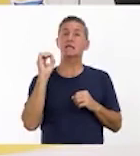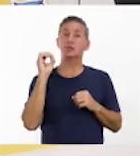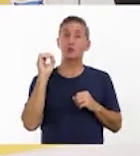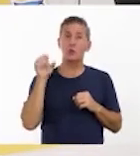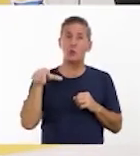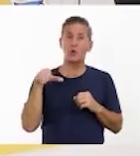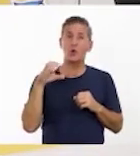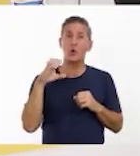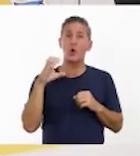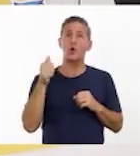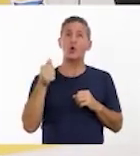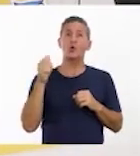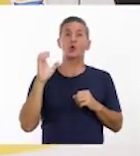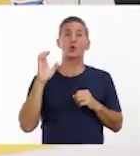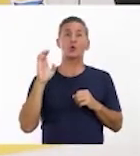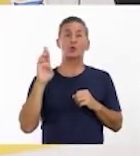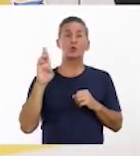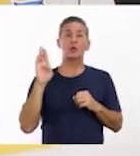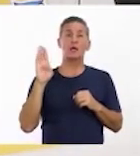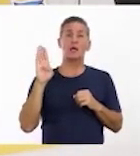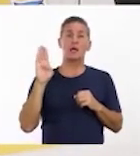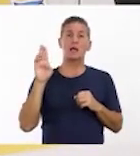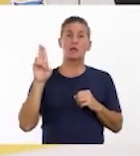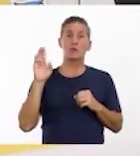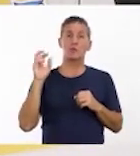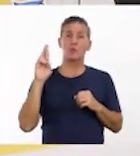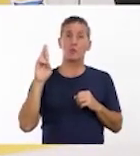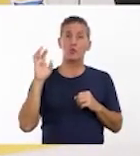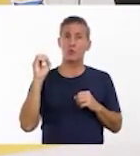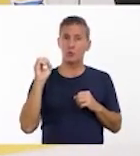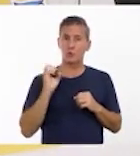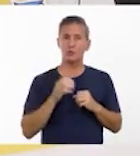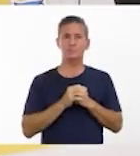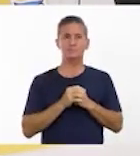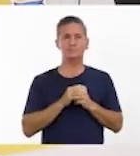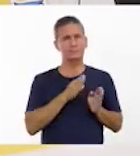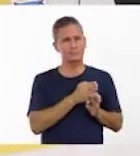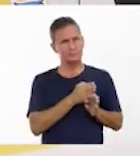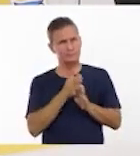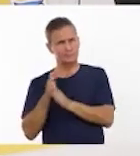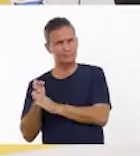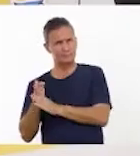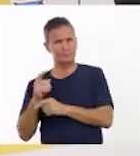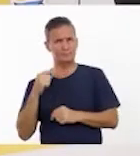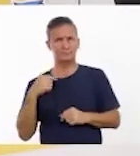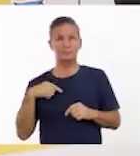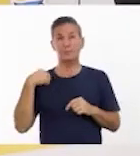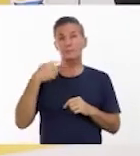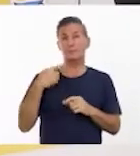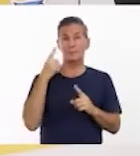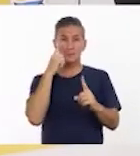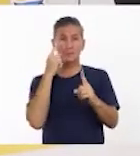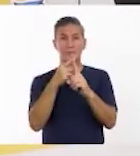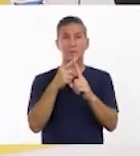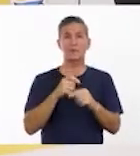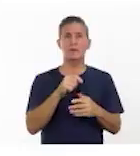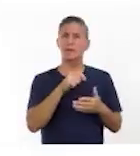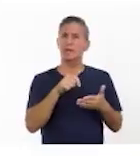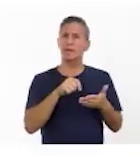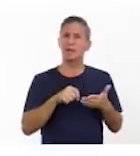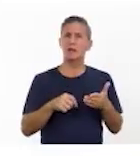la metilamina. Entonces, pasemos al próximo objetivo. Escribir